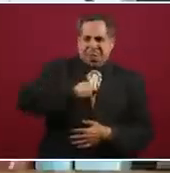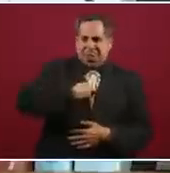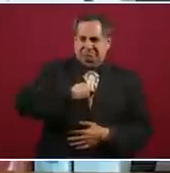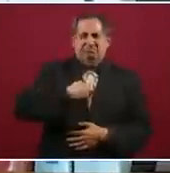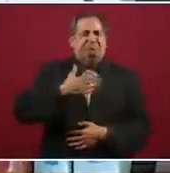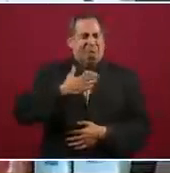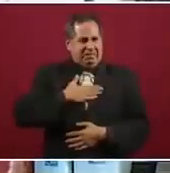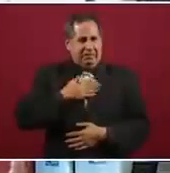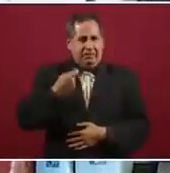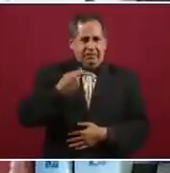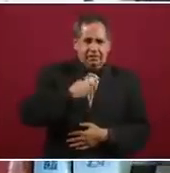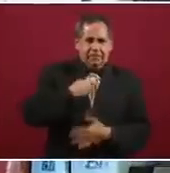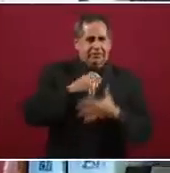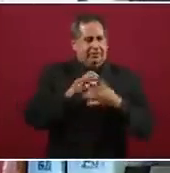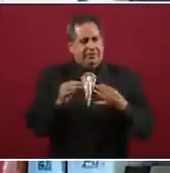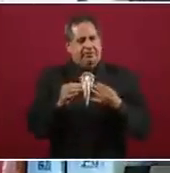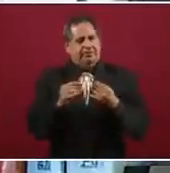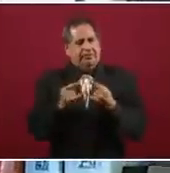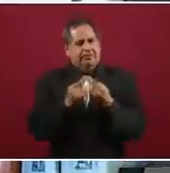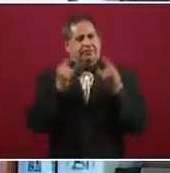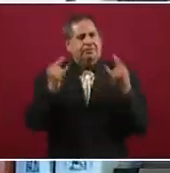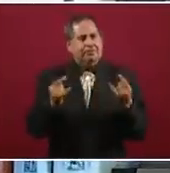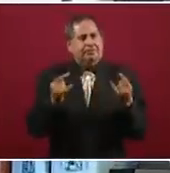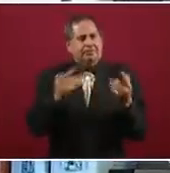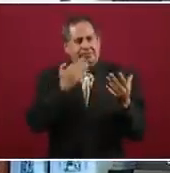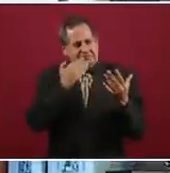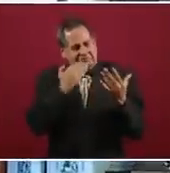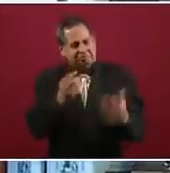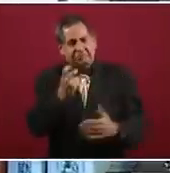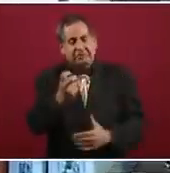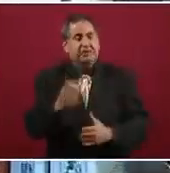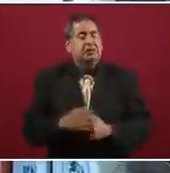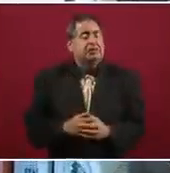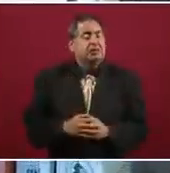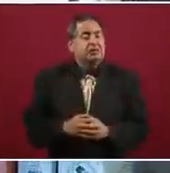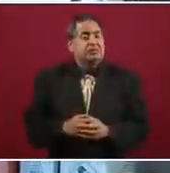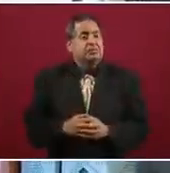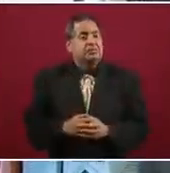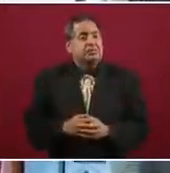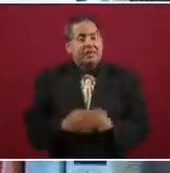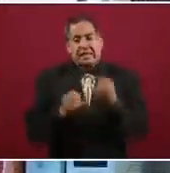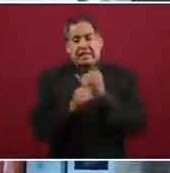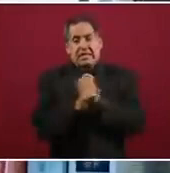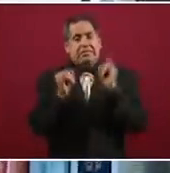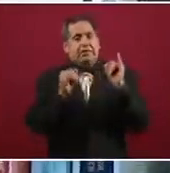venimos. Venimos de eso. Y no solo venimos de eso,